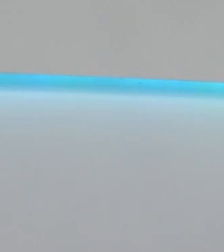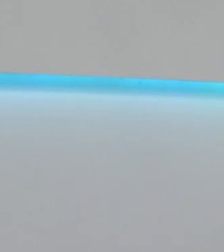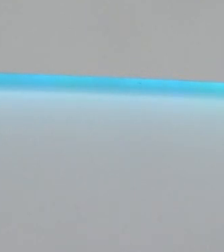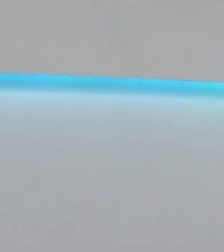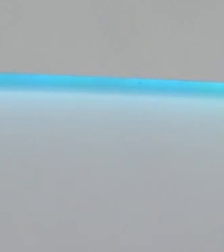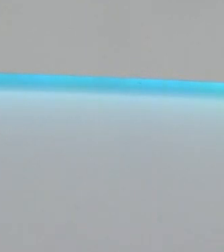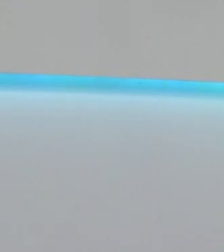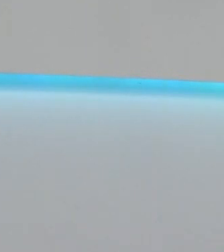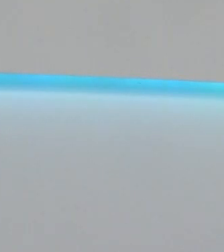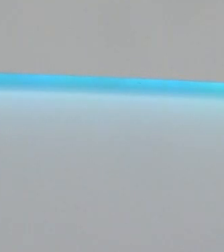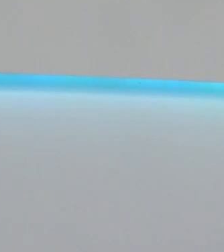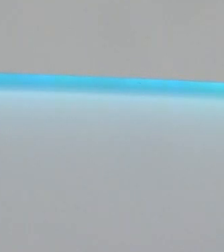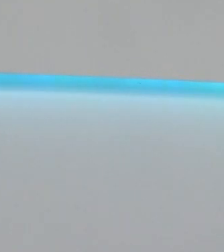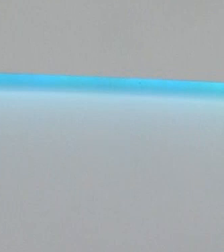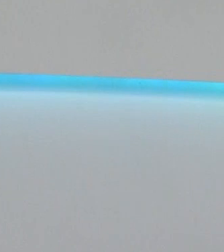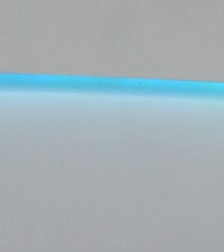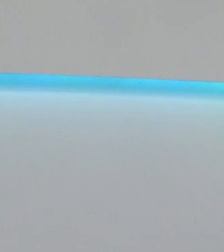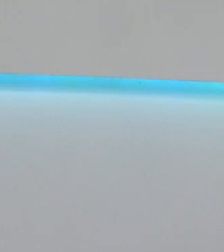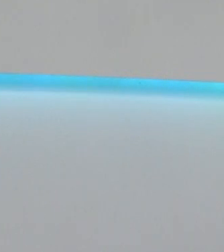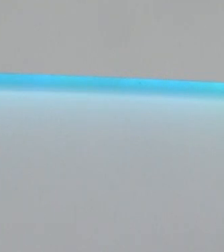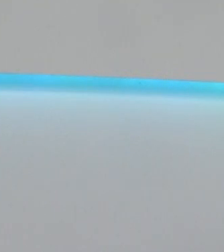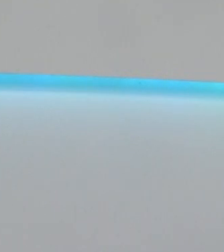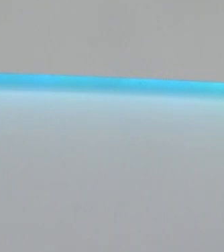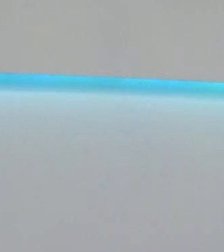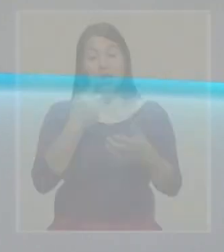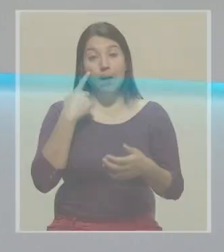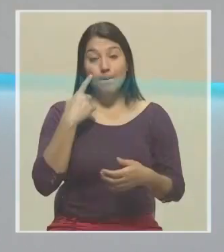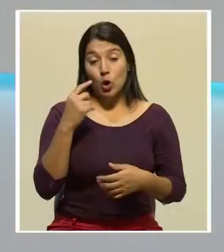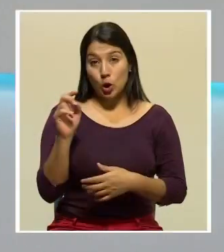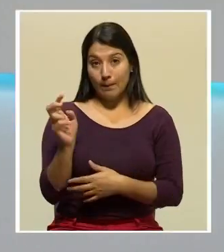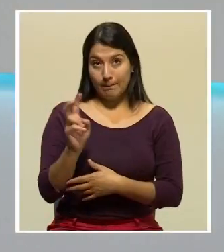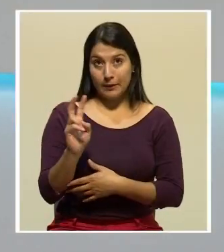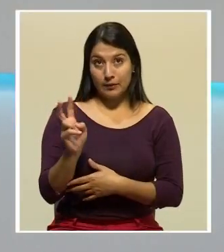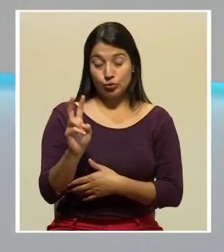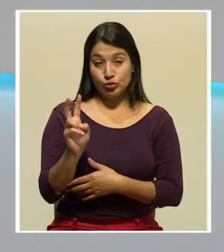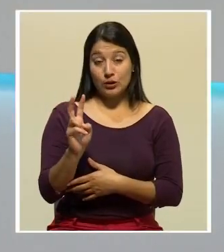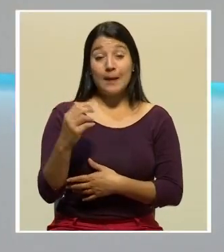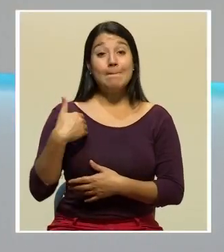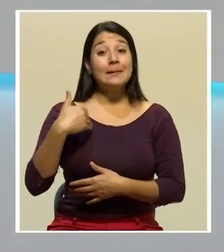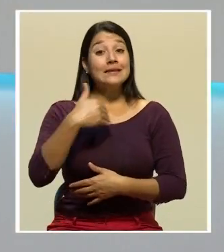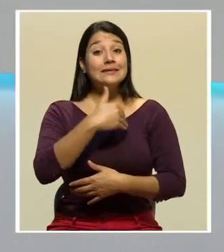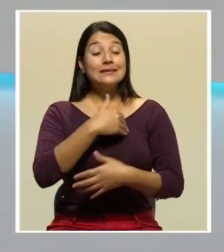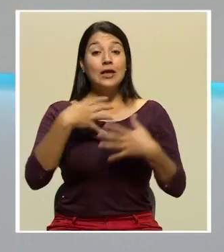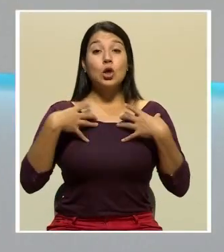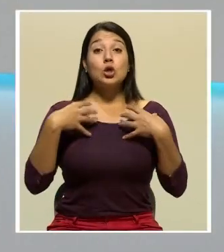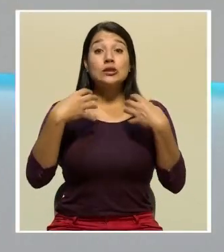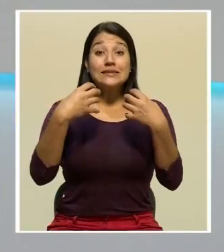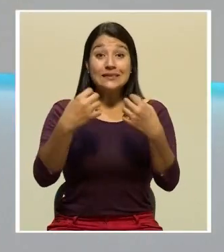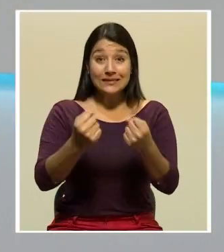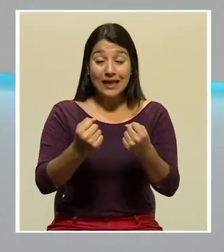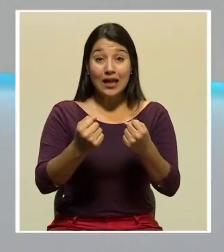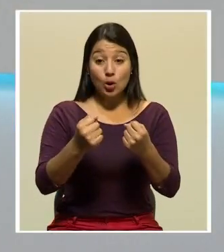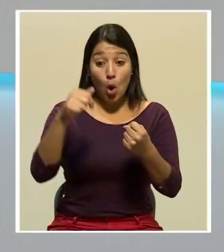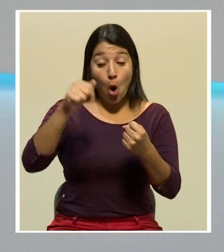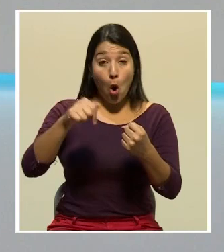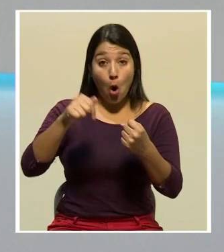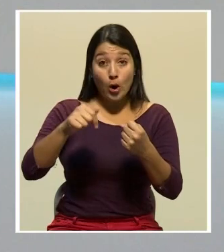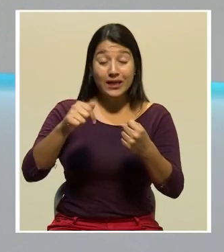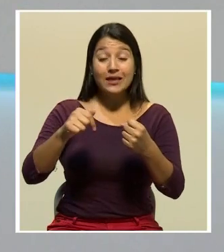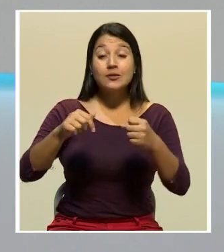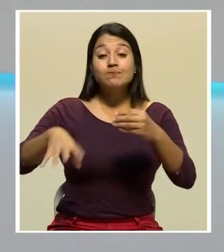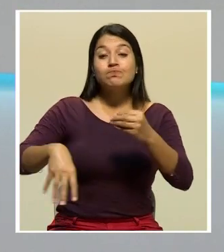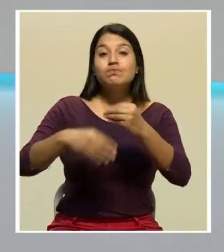personas más se encuentran afectadas por el virus. El Ministerio de Salud sumó más cantones a la